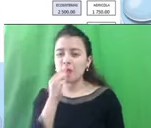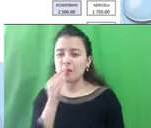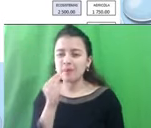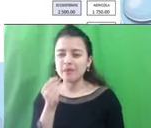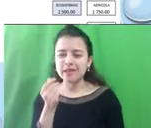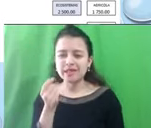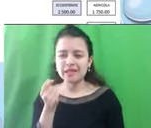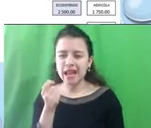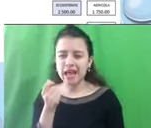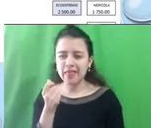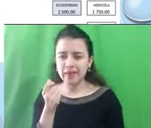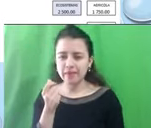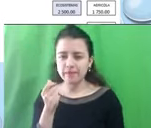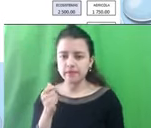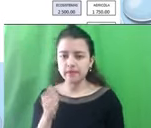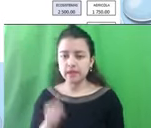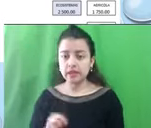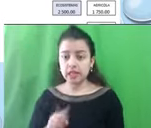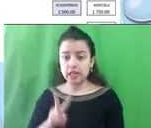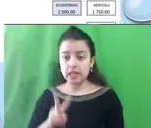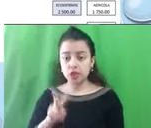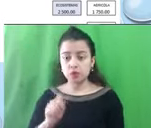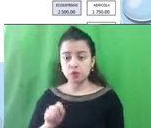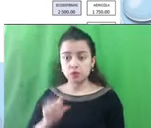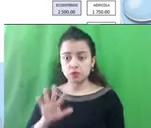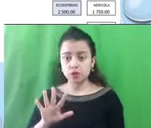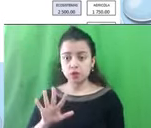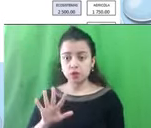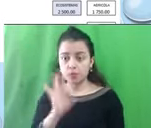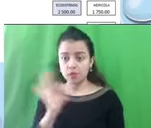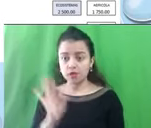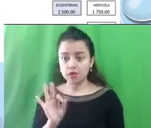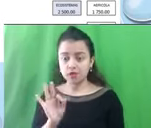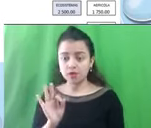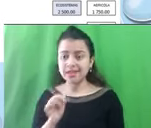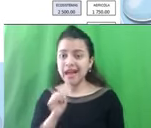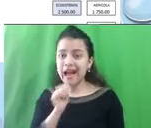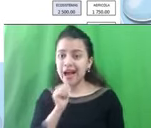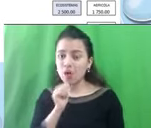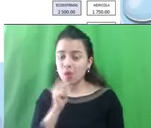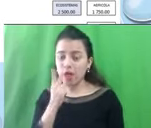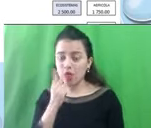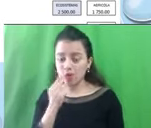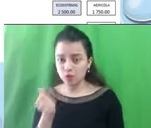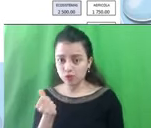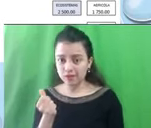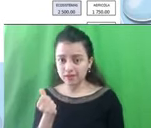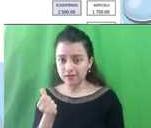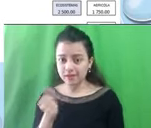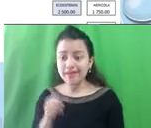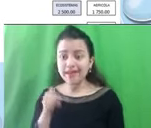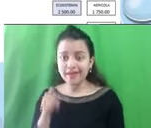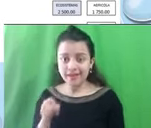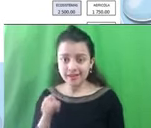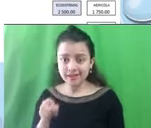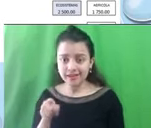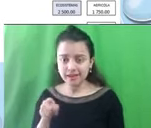el 2.5% es agua dulce. De ese 2.5% del agua dulce, el